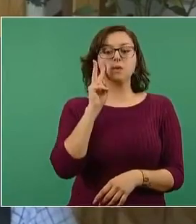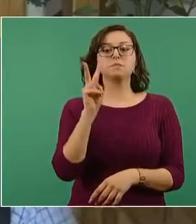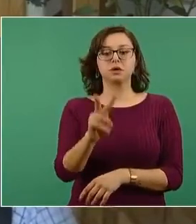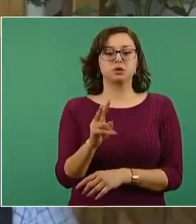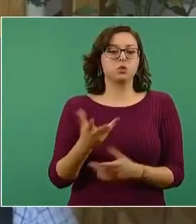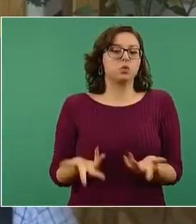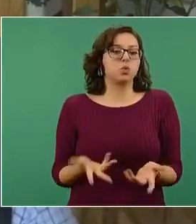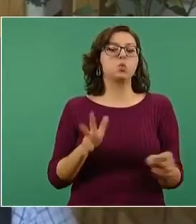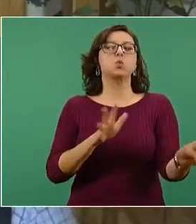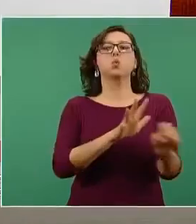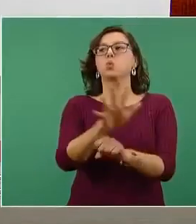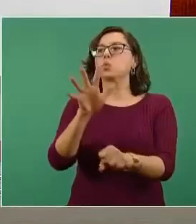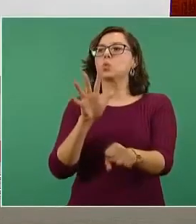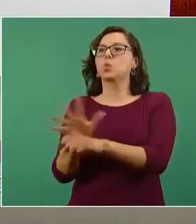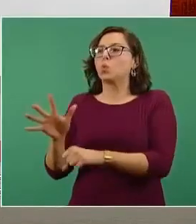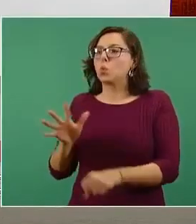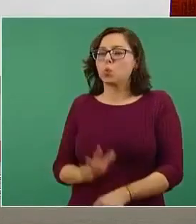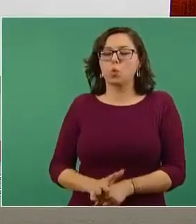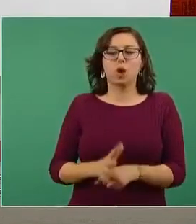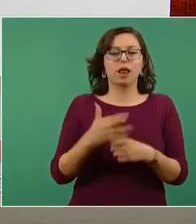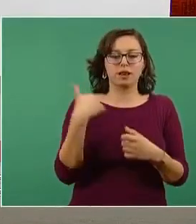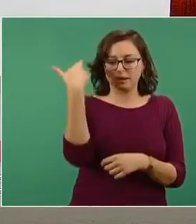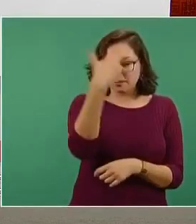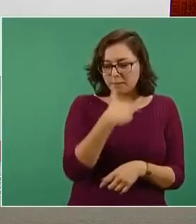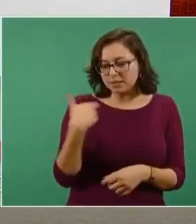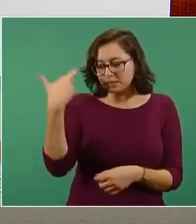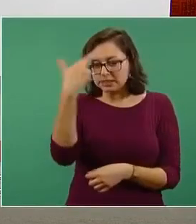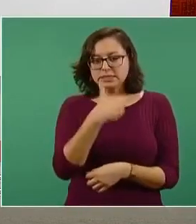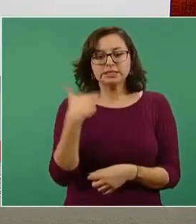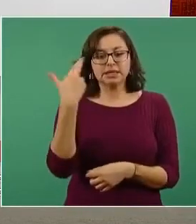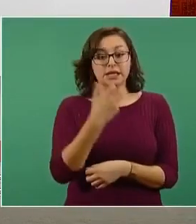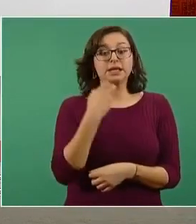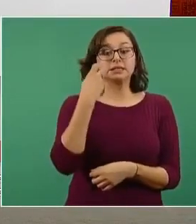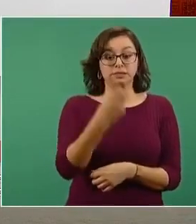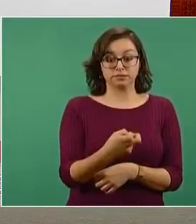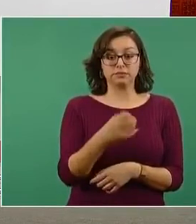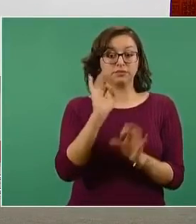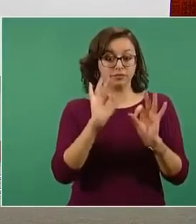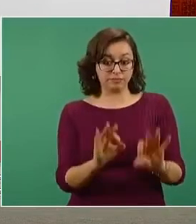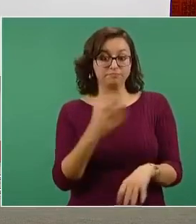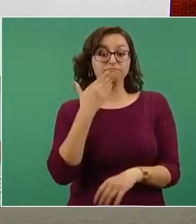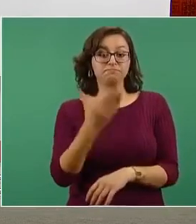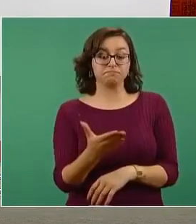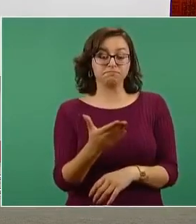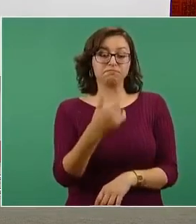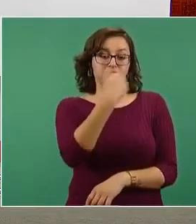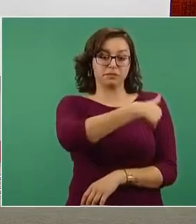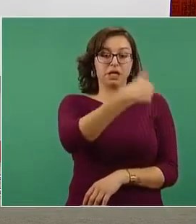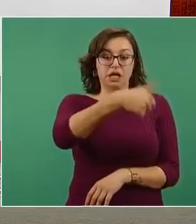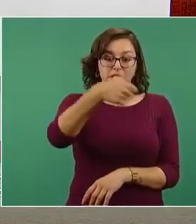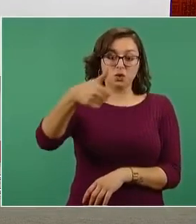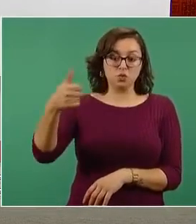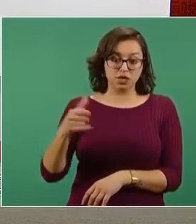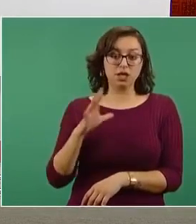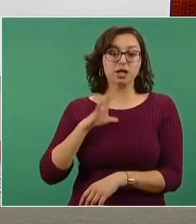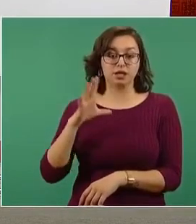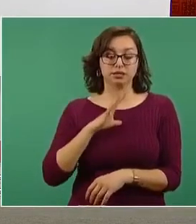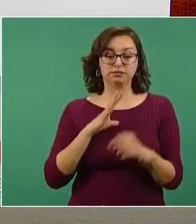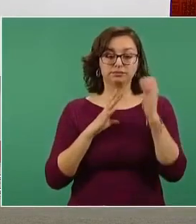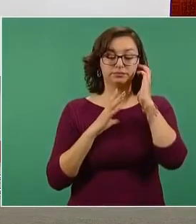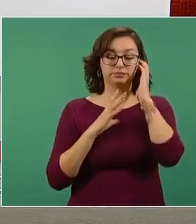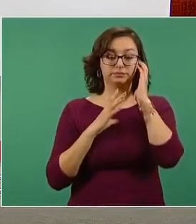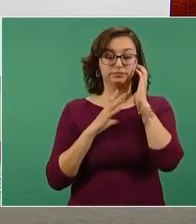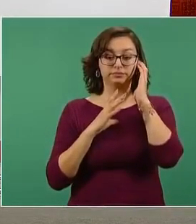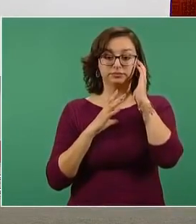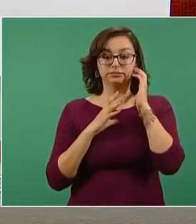los resultados de los ensayos clínicos y estos niveles de eficacia que cada una de ellas han reportado,